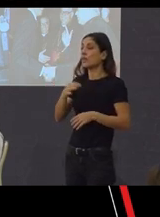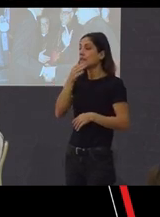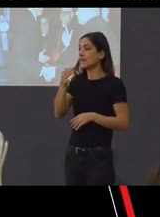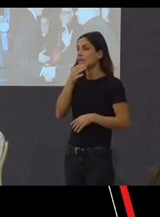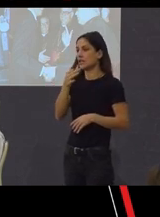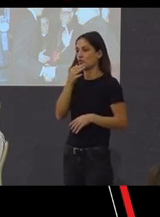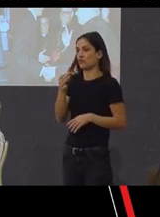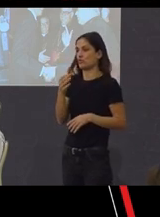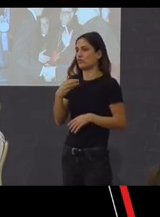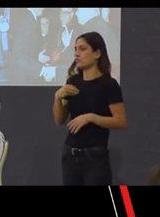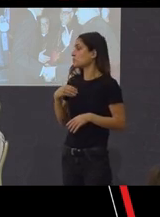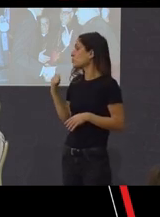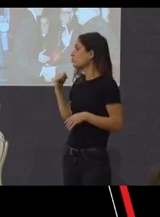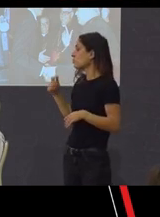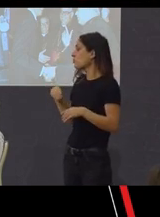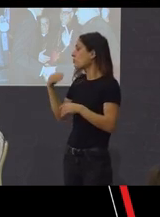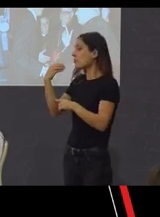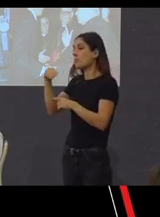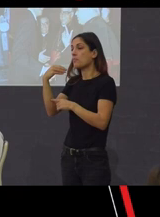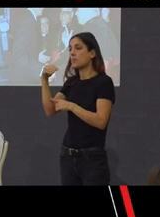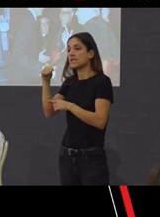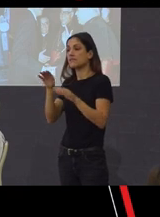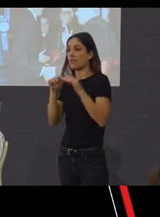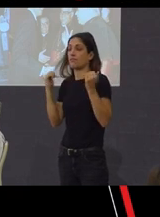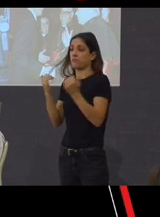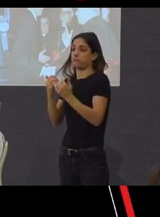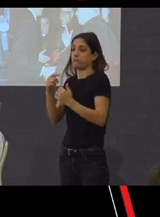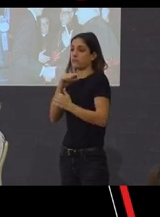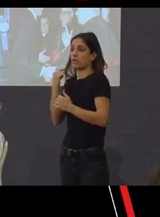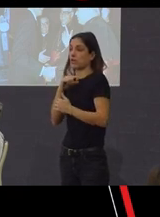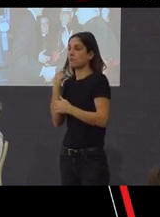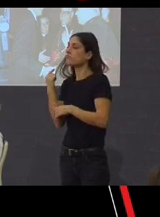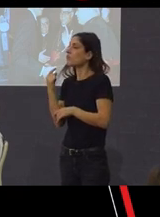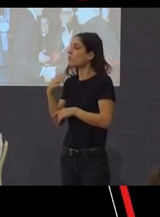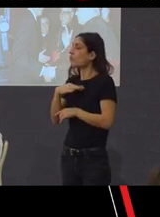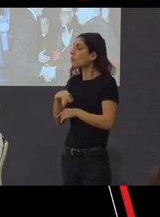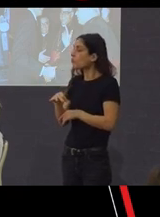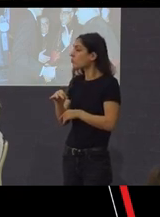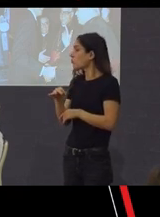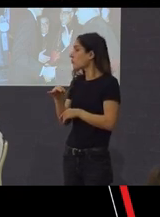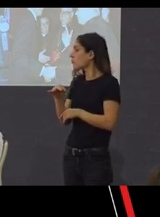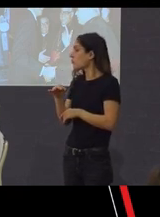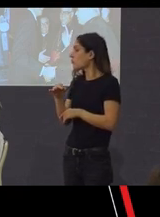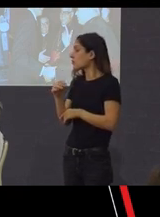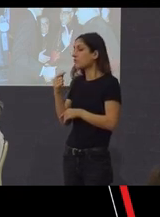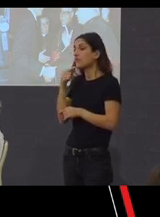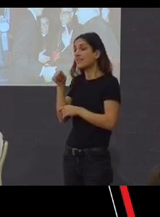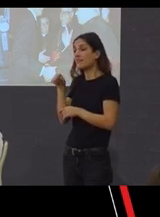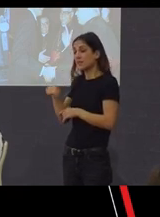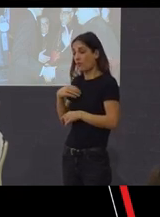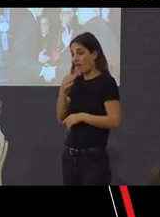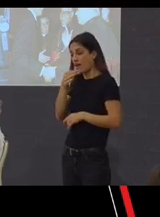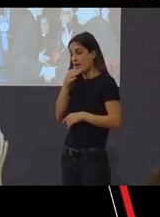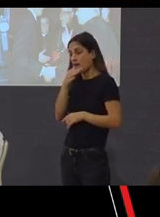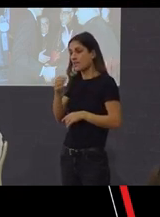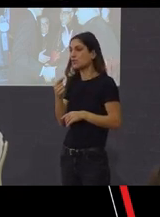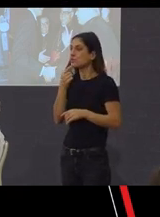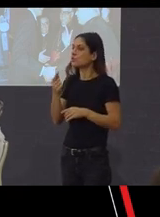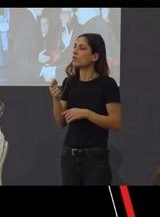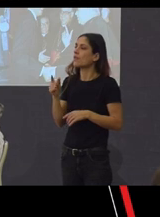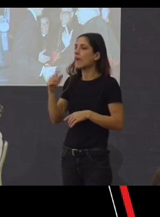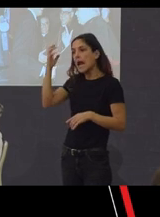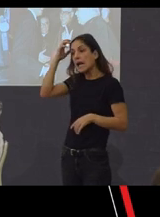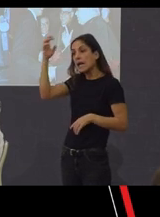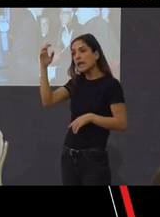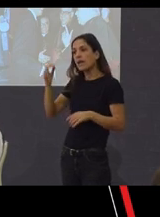é o presidente da Conferencia Episcopal, o cardeal Tarancón, que é o que di nese discurso que o rei ten que